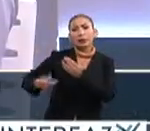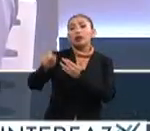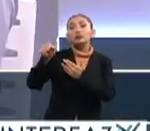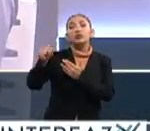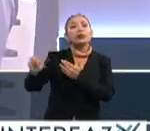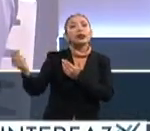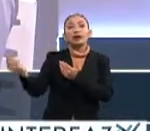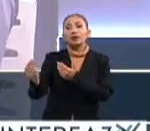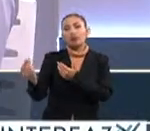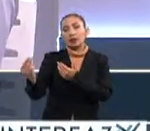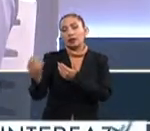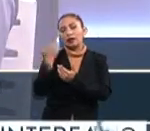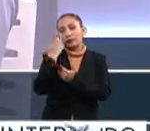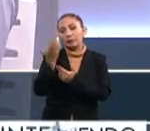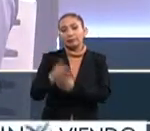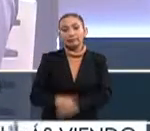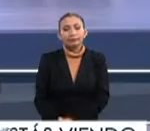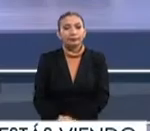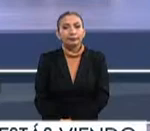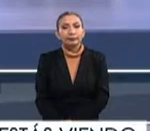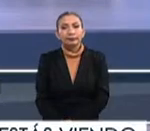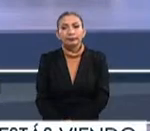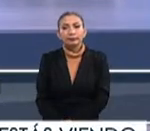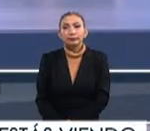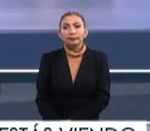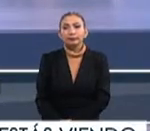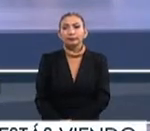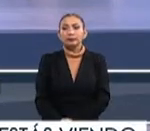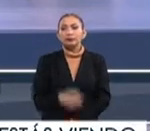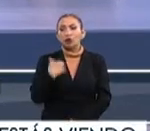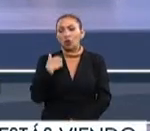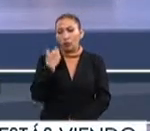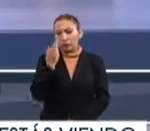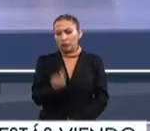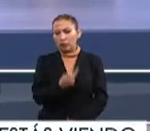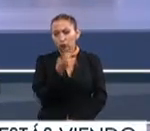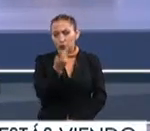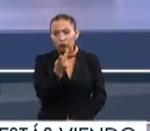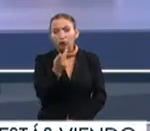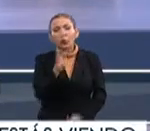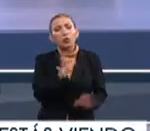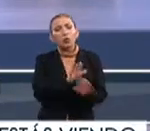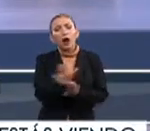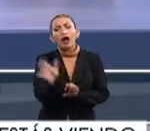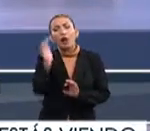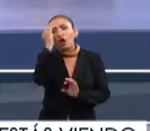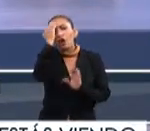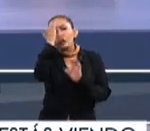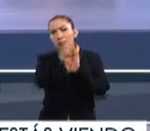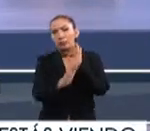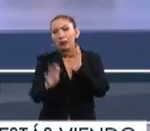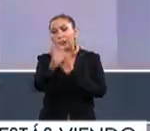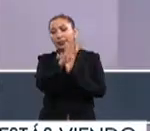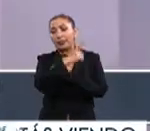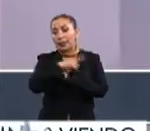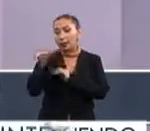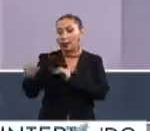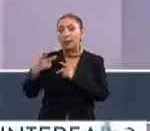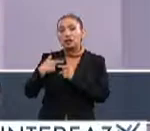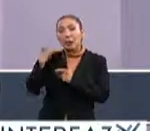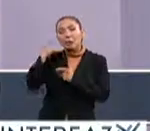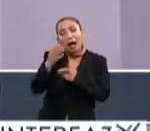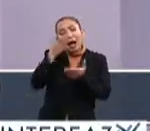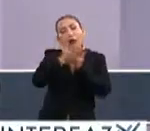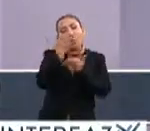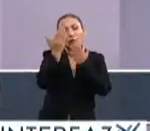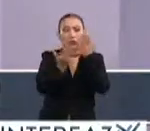quien esté dispuesto a recibirla. Sin duda alguna. Yo quisiera preguntarle, doctor, ¿cuáles son los conocimientos básicos que debe tener una persona